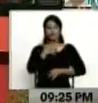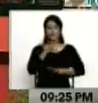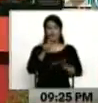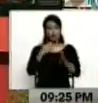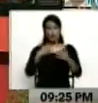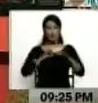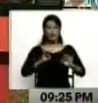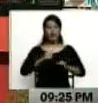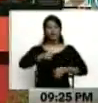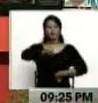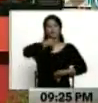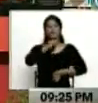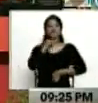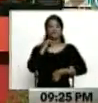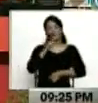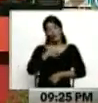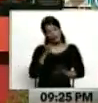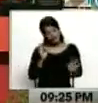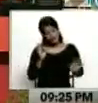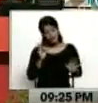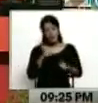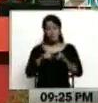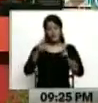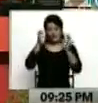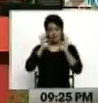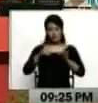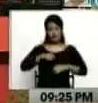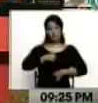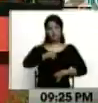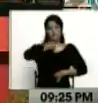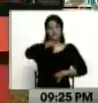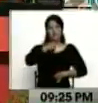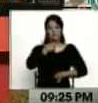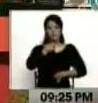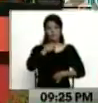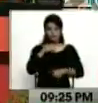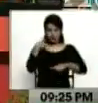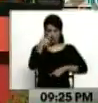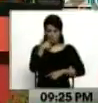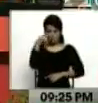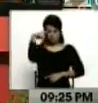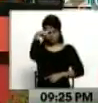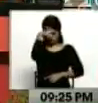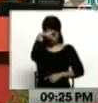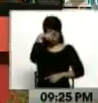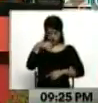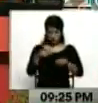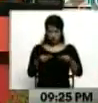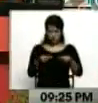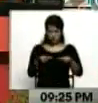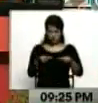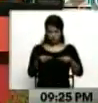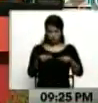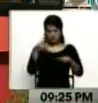parecer señor este dirigente Osa y poner la cara